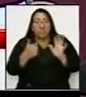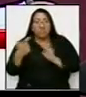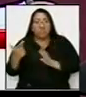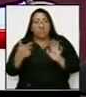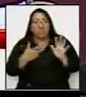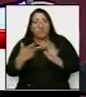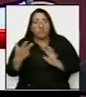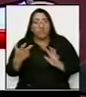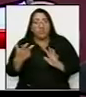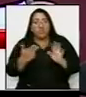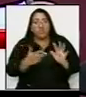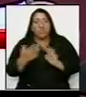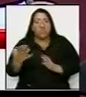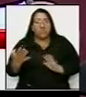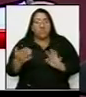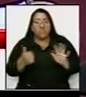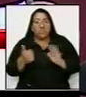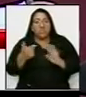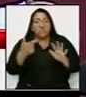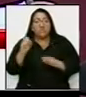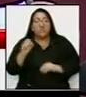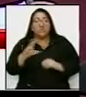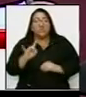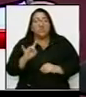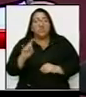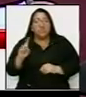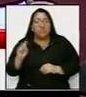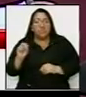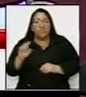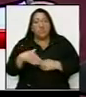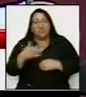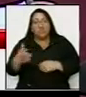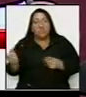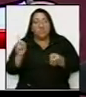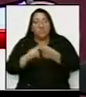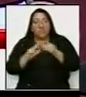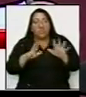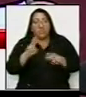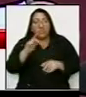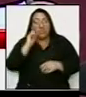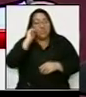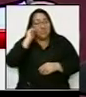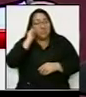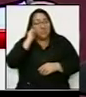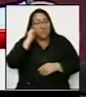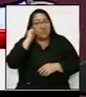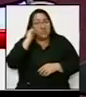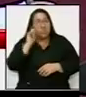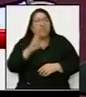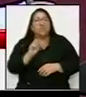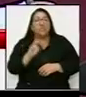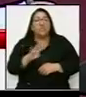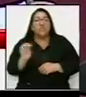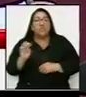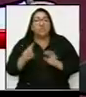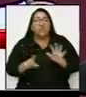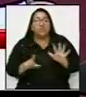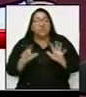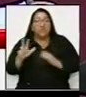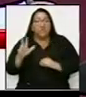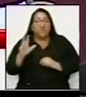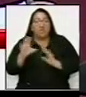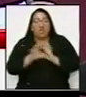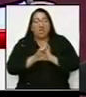67, 68, 69, 70, 71 y siguientes hasta el 82 de la 30.483, ley